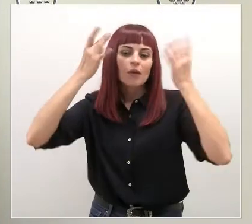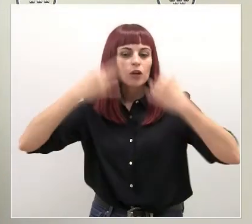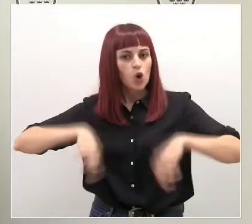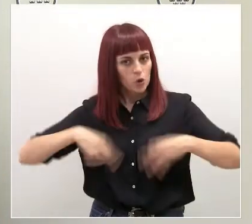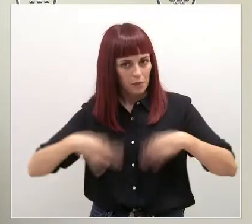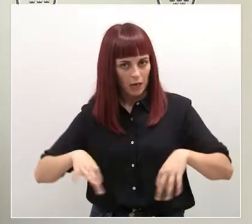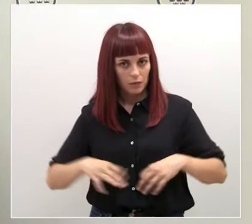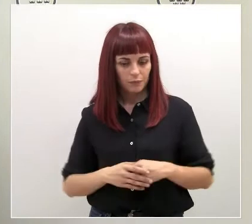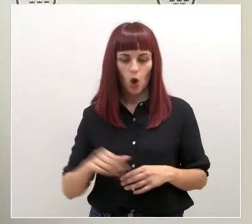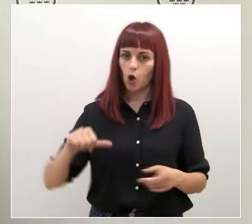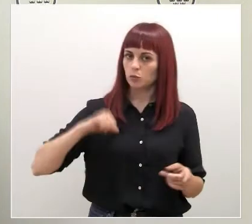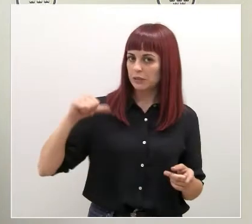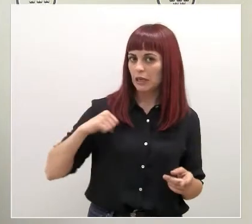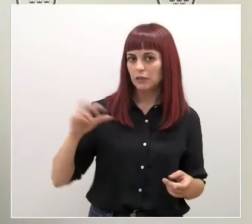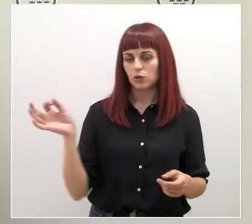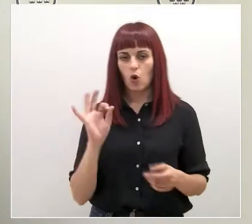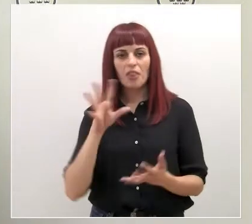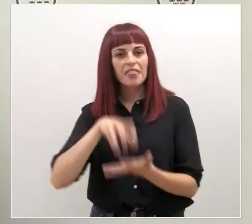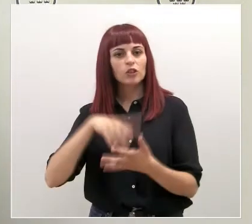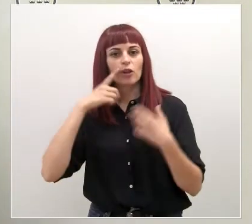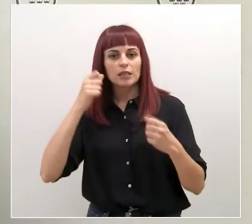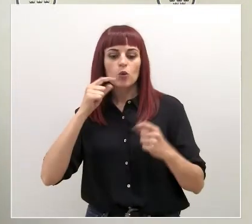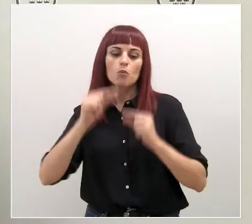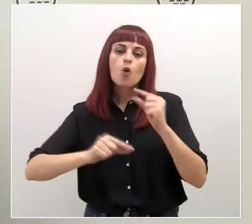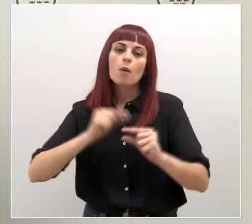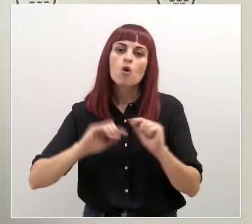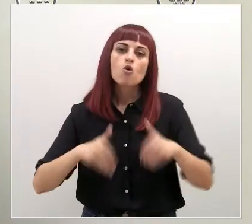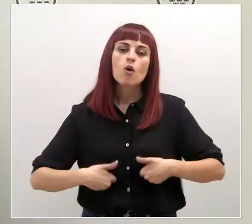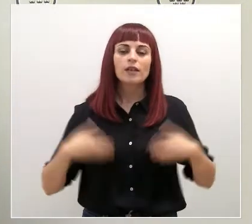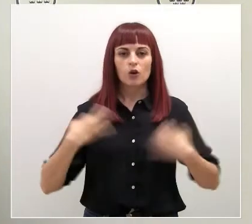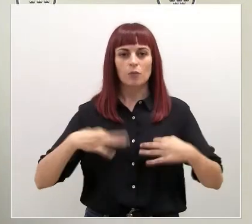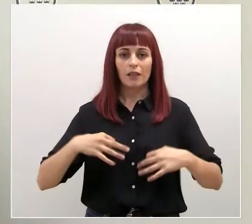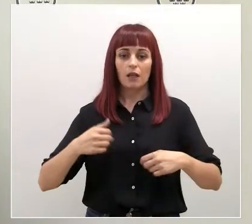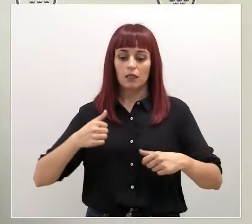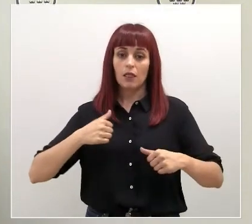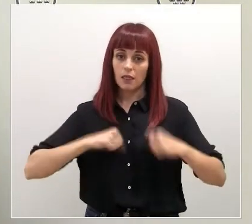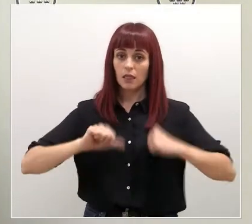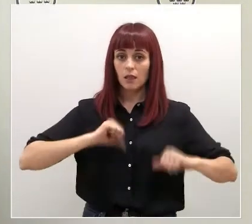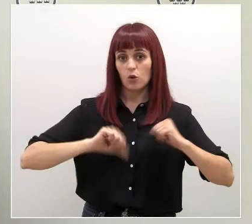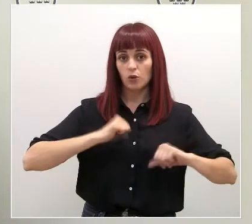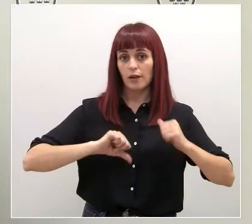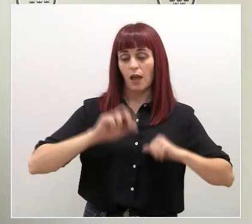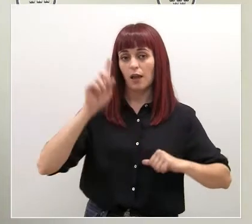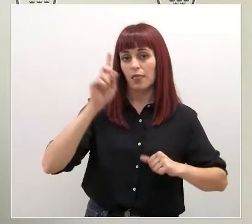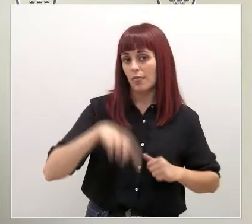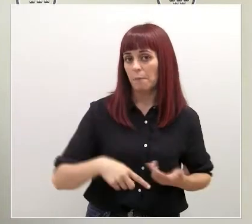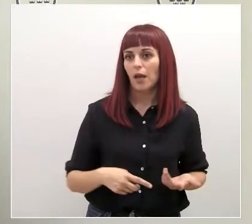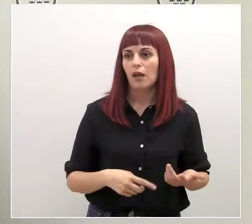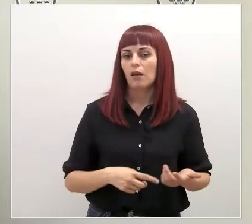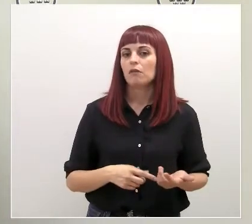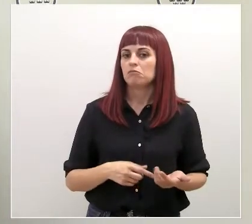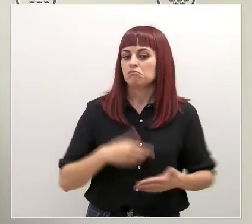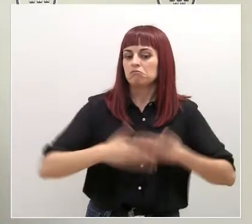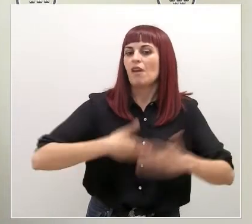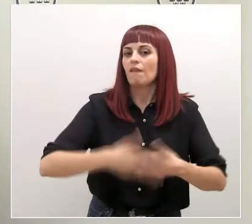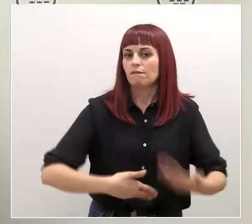tanto en hospitales como en centros de salud. La actividad quirúrgica, indudablemente, también va cogiendo su